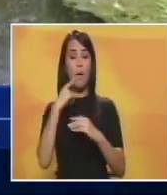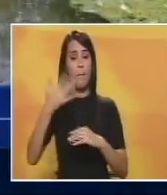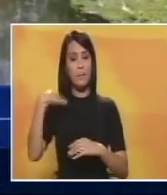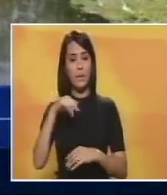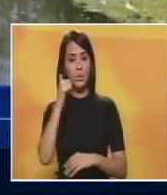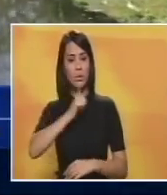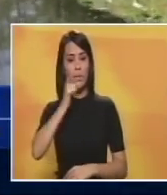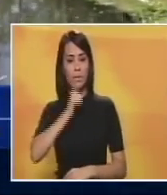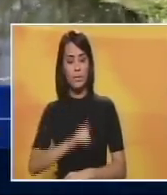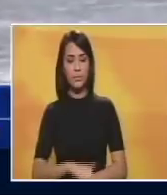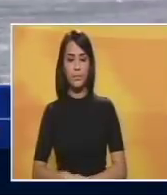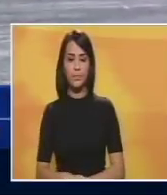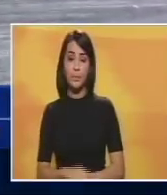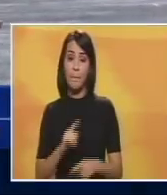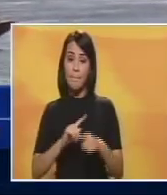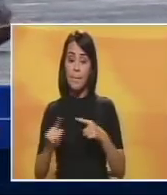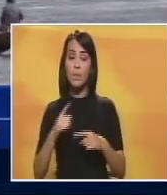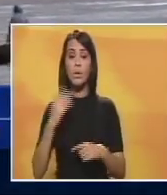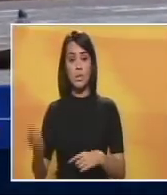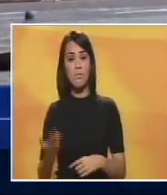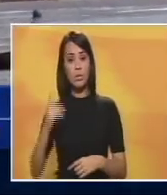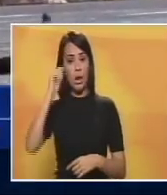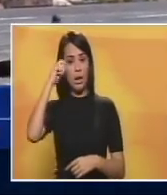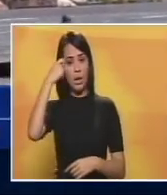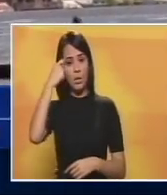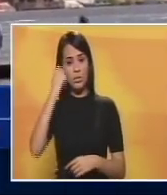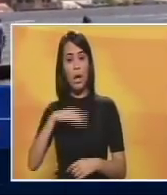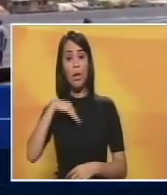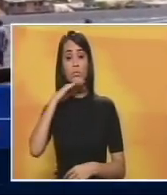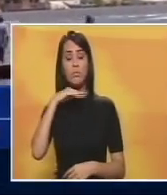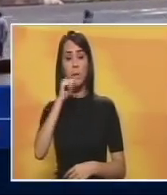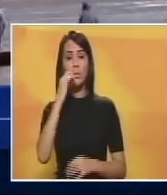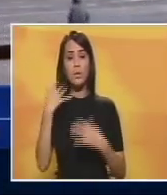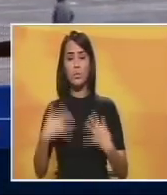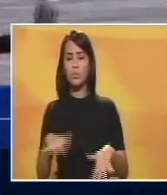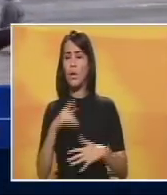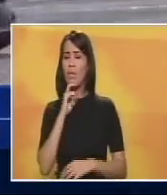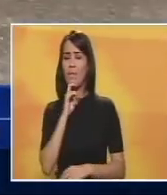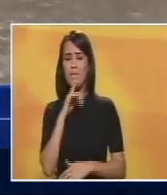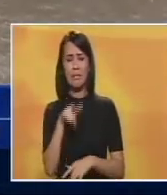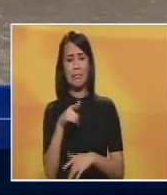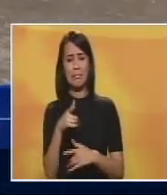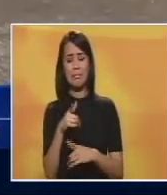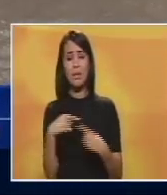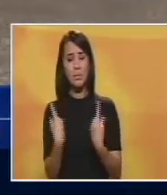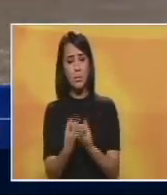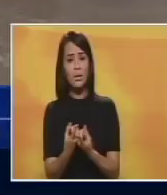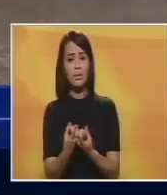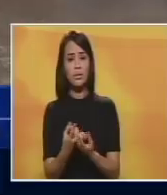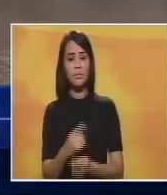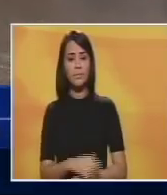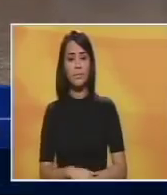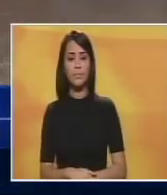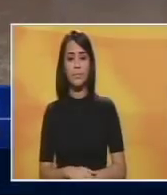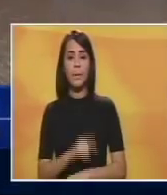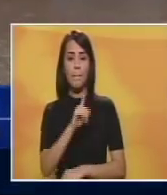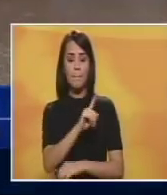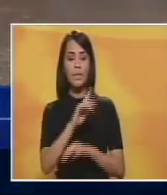pasado sábado. Sin embargo, es importante recordar que la inundación más grave que había sufrido la entidad ocurrió